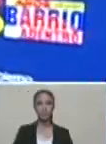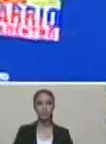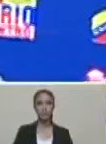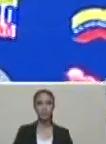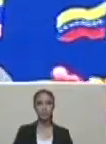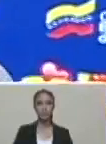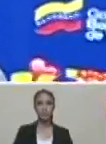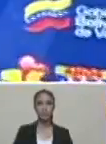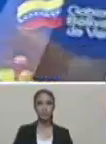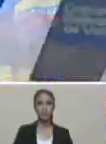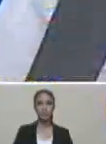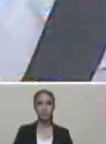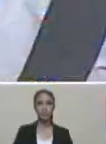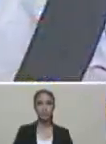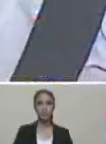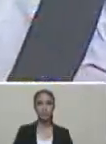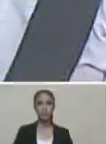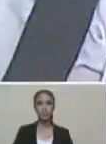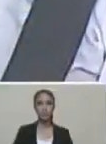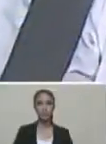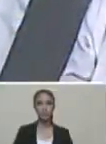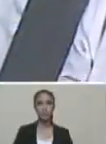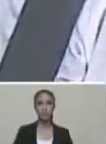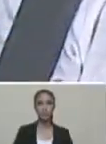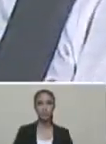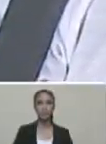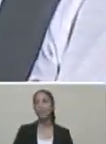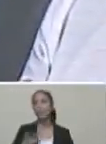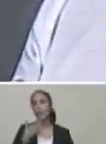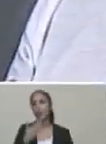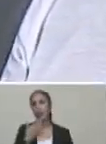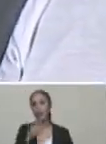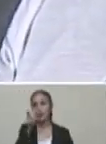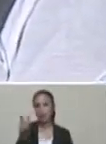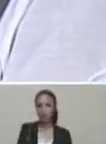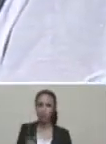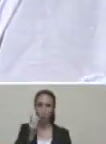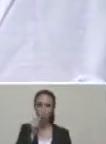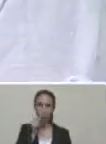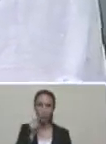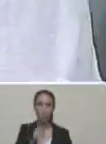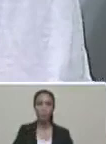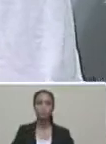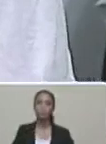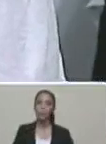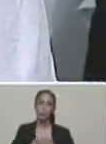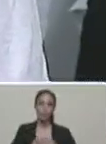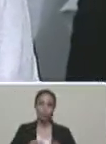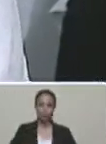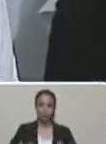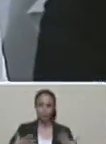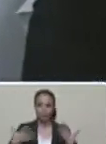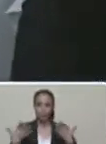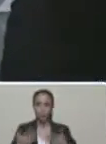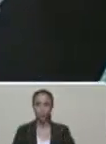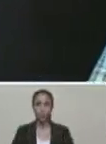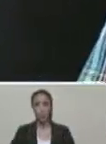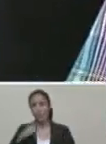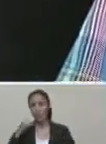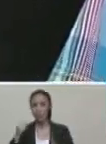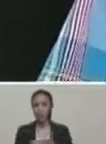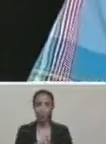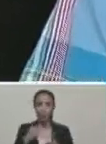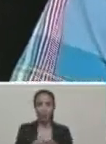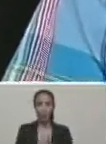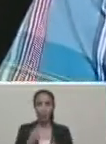Perfecto, gracias. Bueno, muchas gracias a Julio por esa pasión revolucionaria, esa dedicación. Y